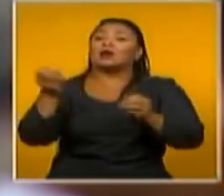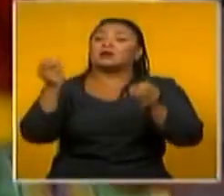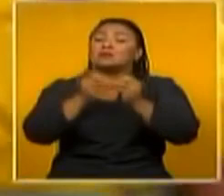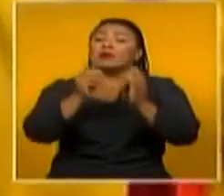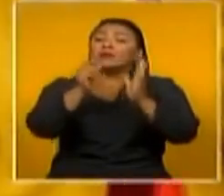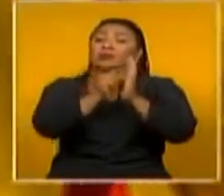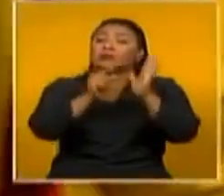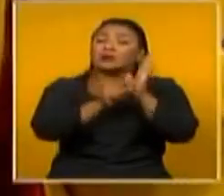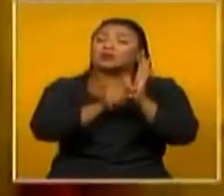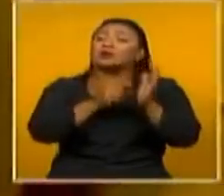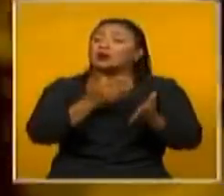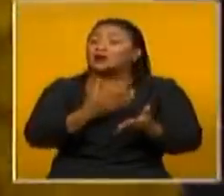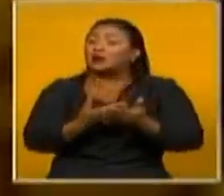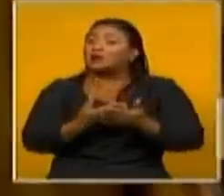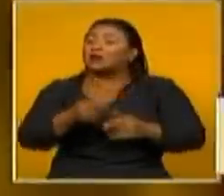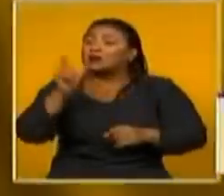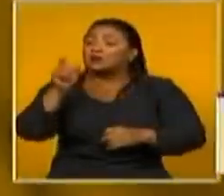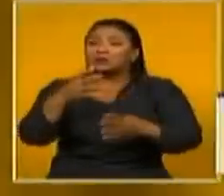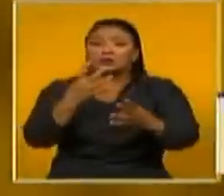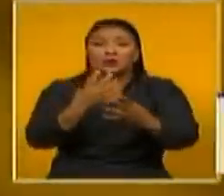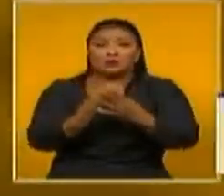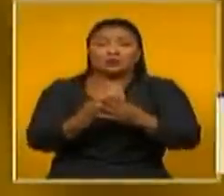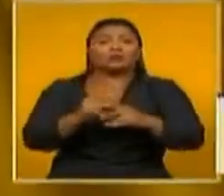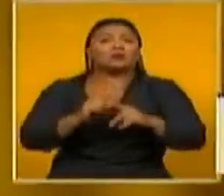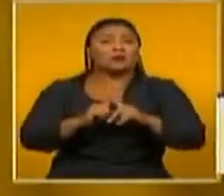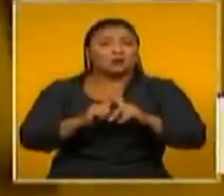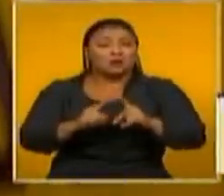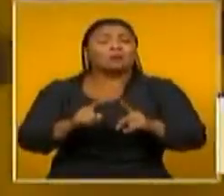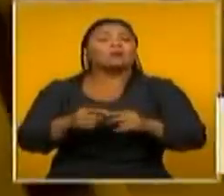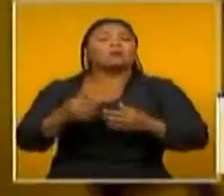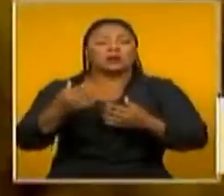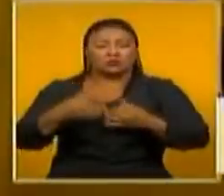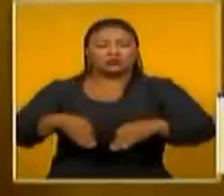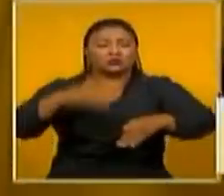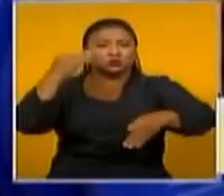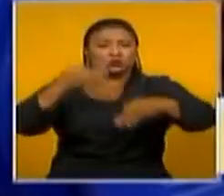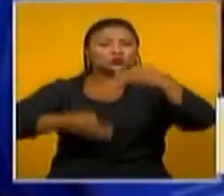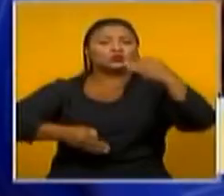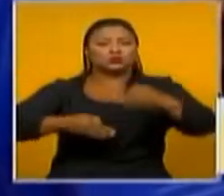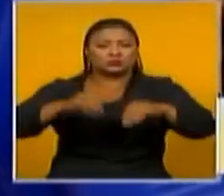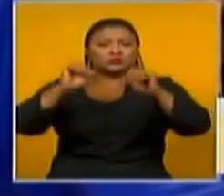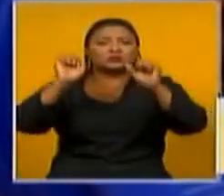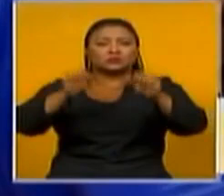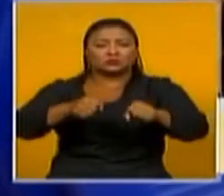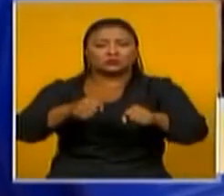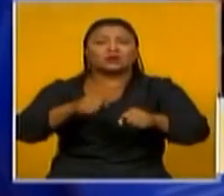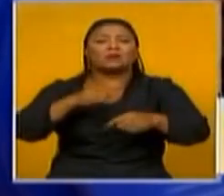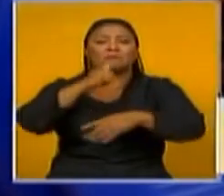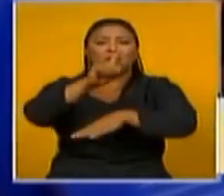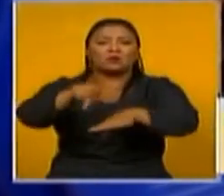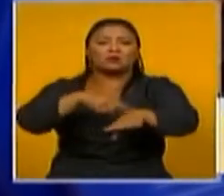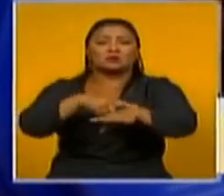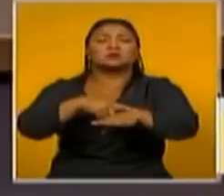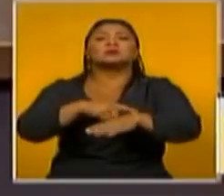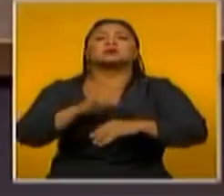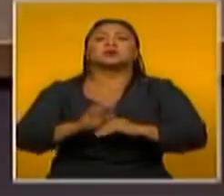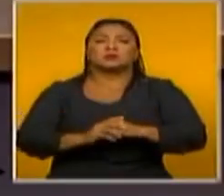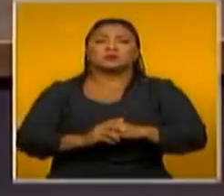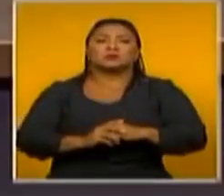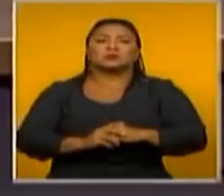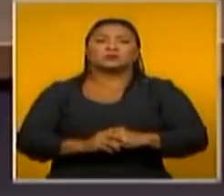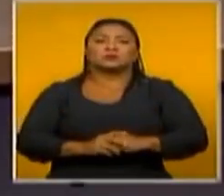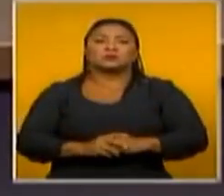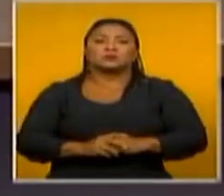sobre la captura de los presuntos involucrados, se conoció que le realizarán audiencia de formulación de cargos en las próximas horas. Jorge